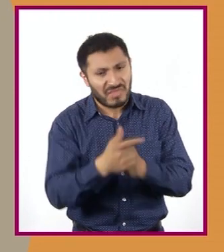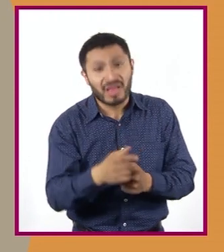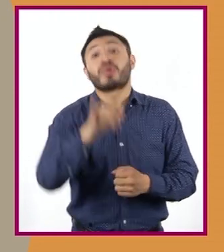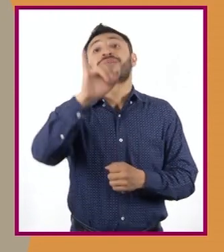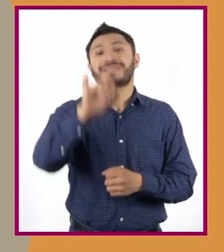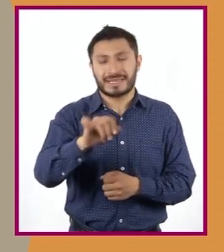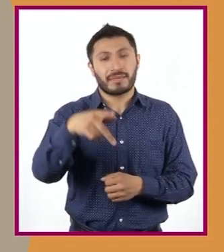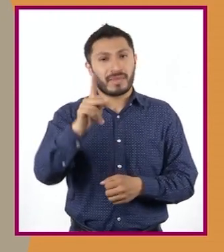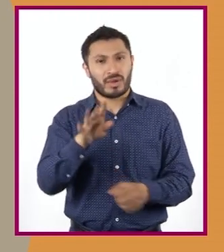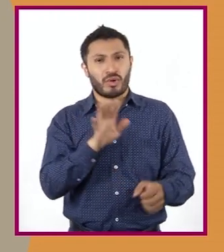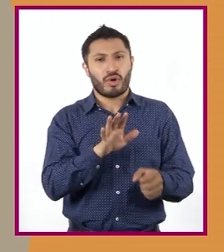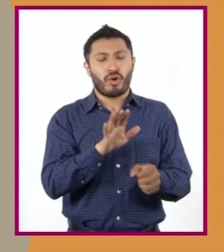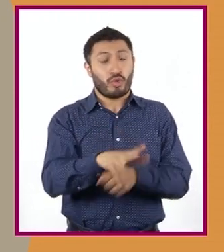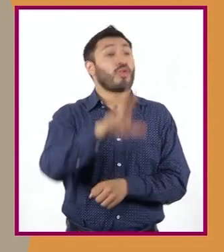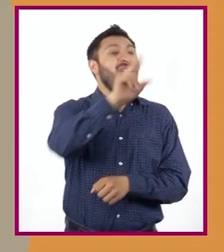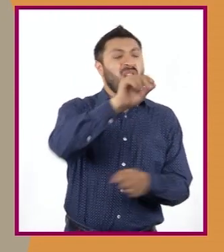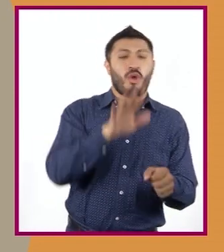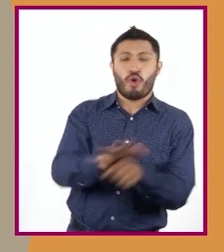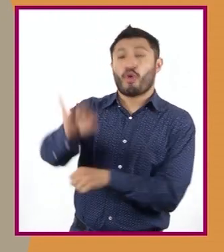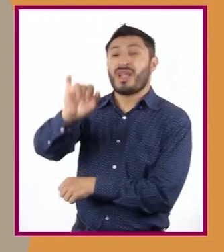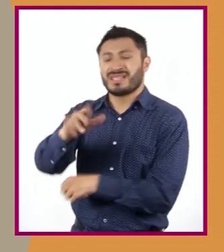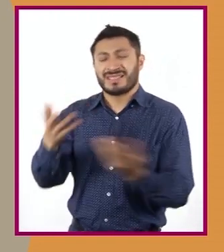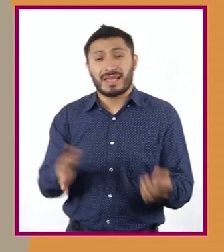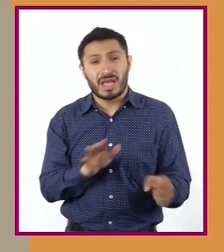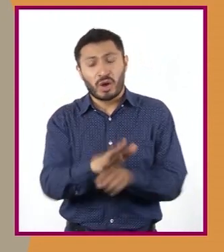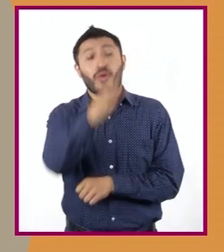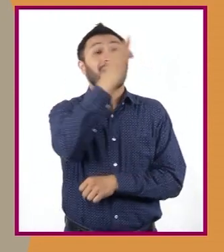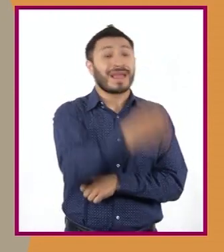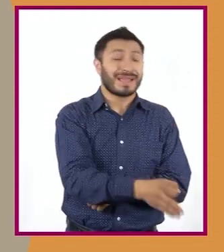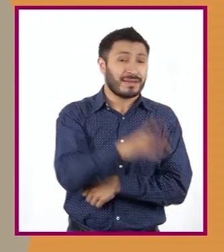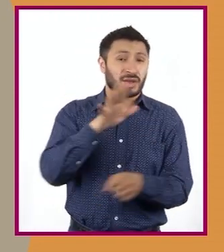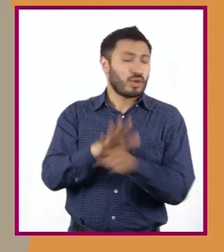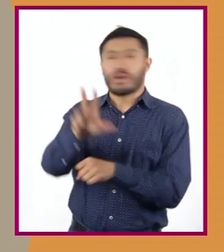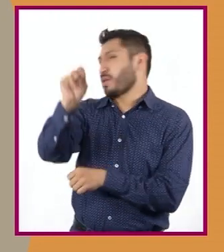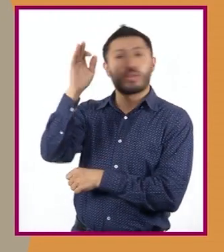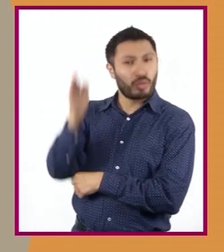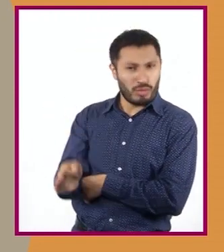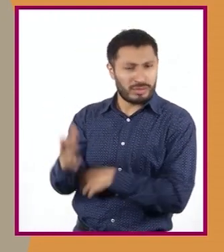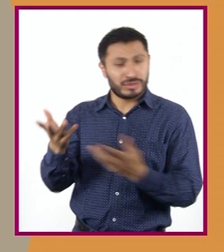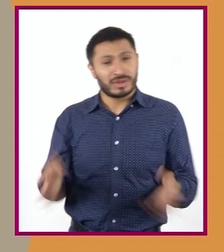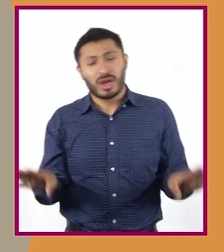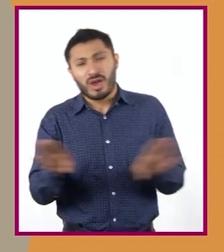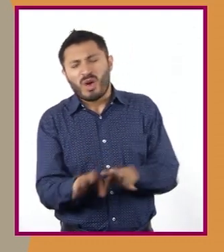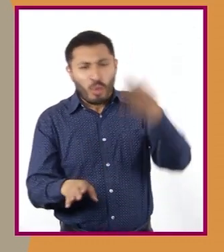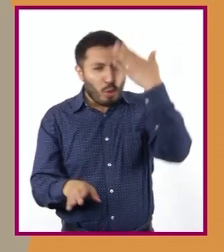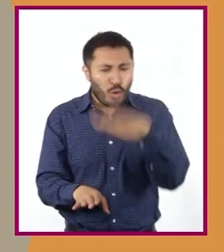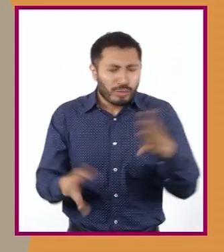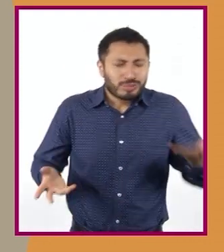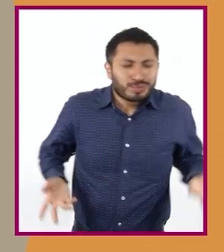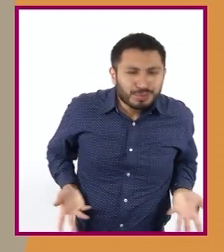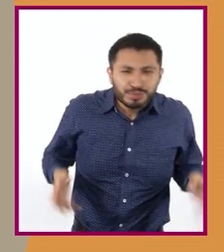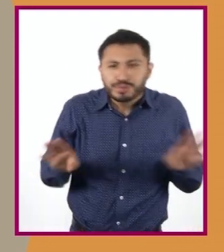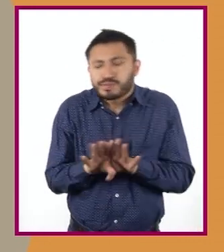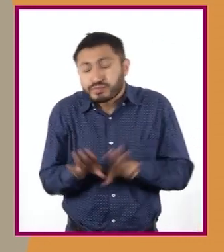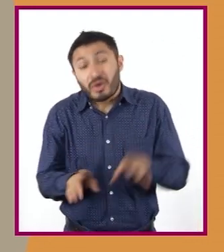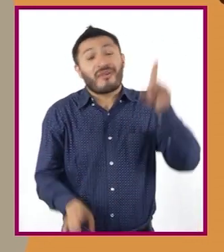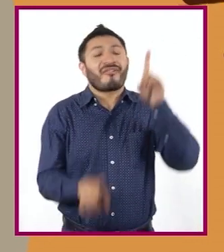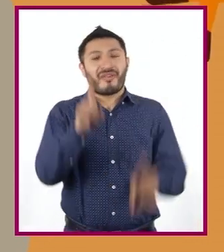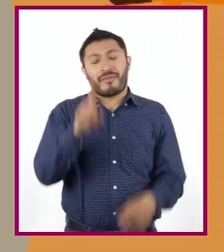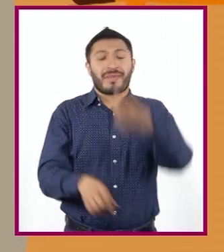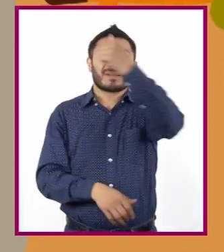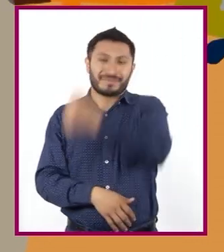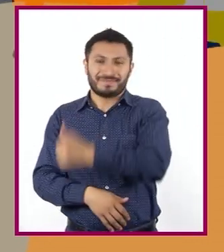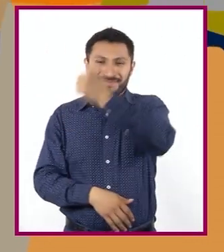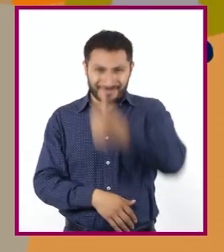Todos podemos ser lectores, incluso buenos lectores. Solo necesitamos curiosidad, y esta todos